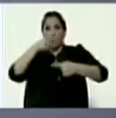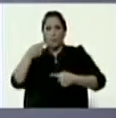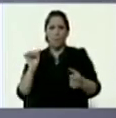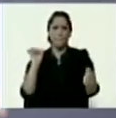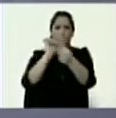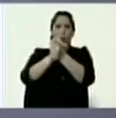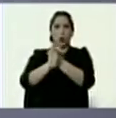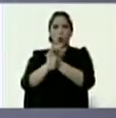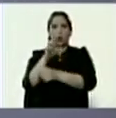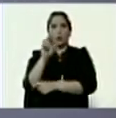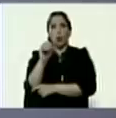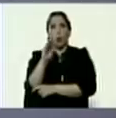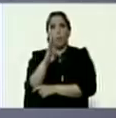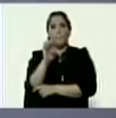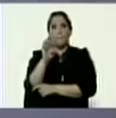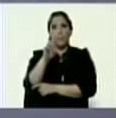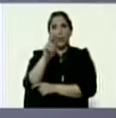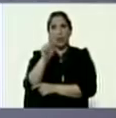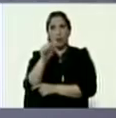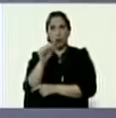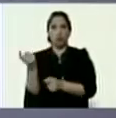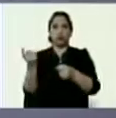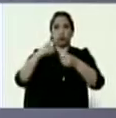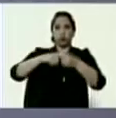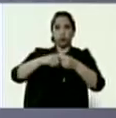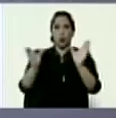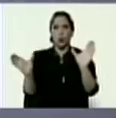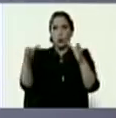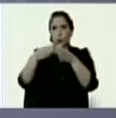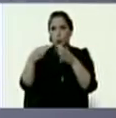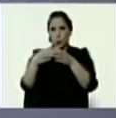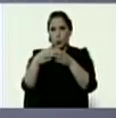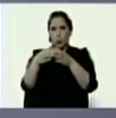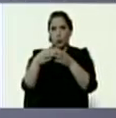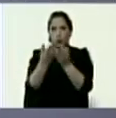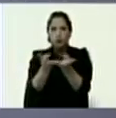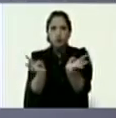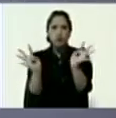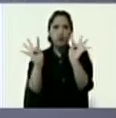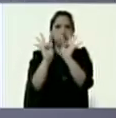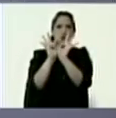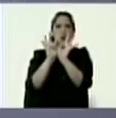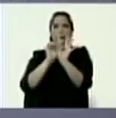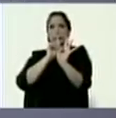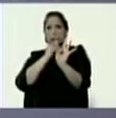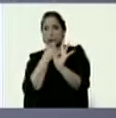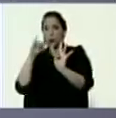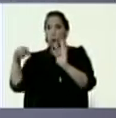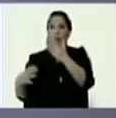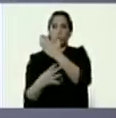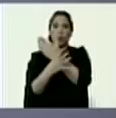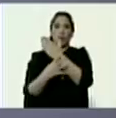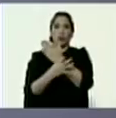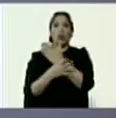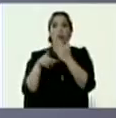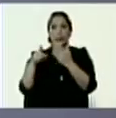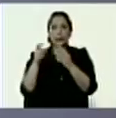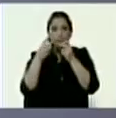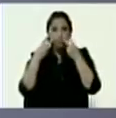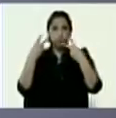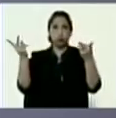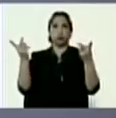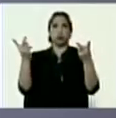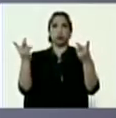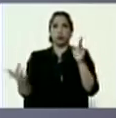detención de Roberto Marrero, que recordemos forma parte del grupo del Círculo Cerrado de Juan Guaidó y que han llevado a estas revelaciones y